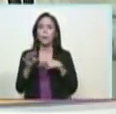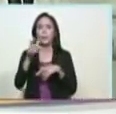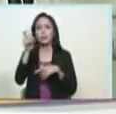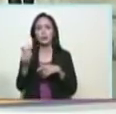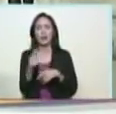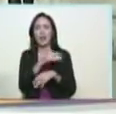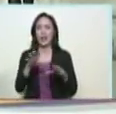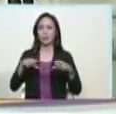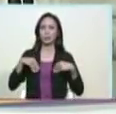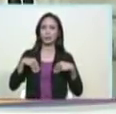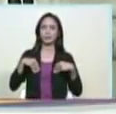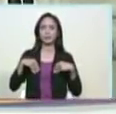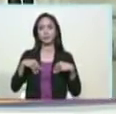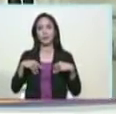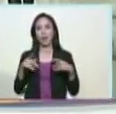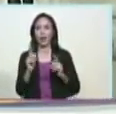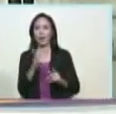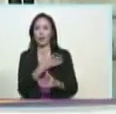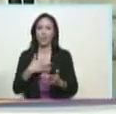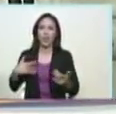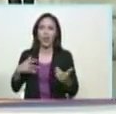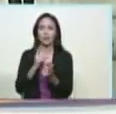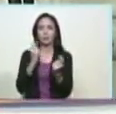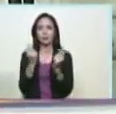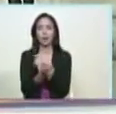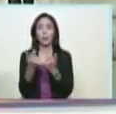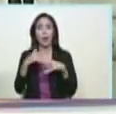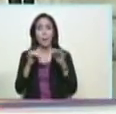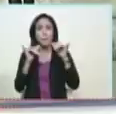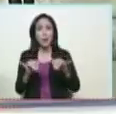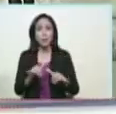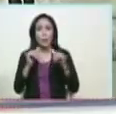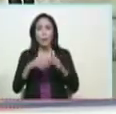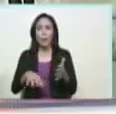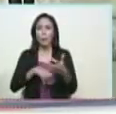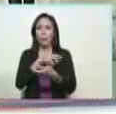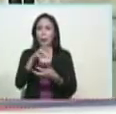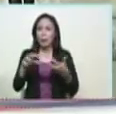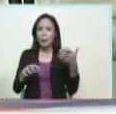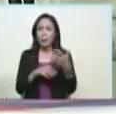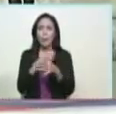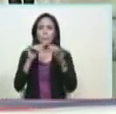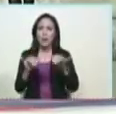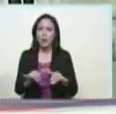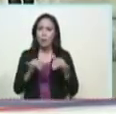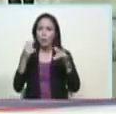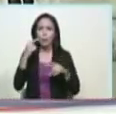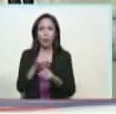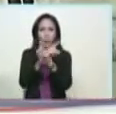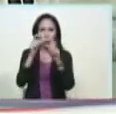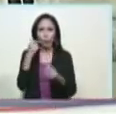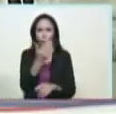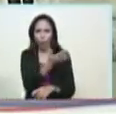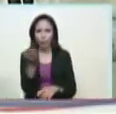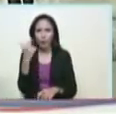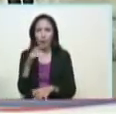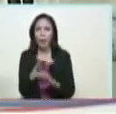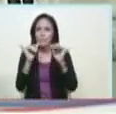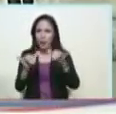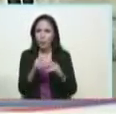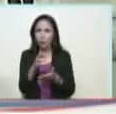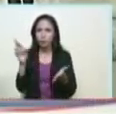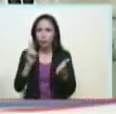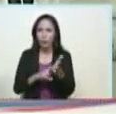veces a los cambios pero cuál es el dilema seguir como estamos le pregunto a los trabajadores aquí hermanos mis